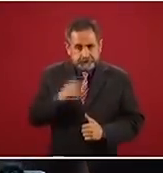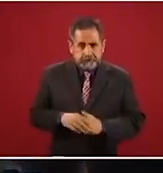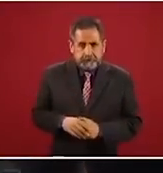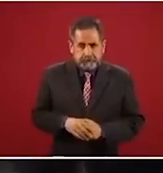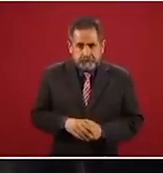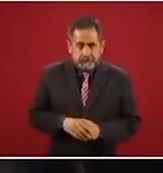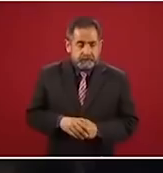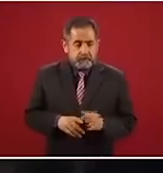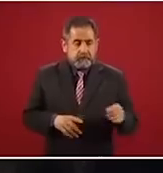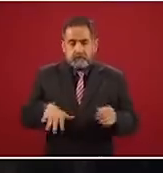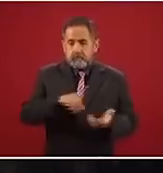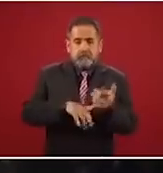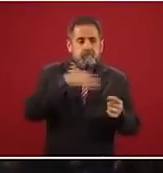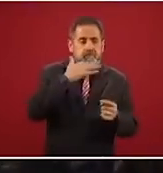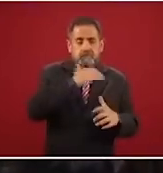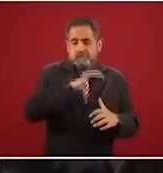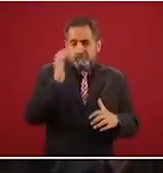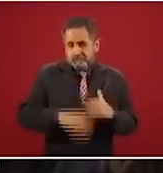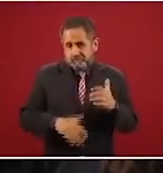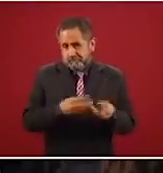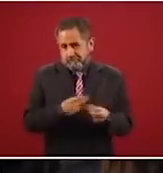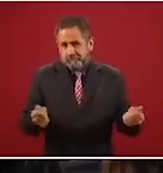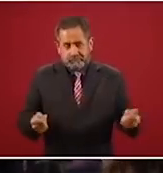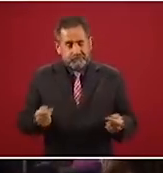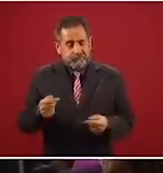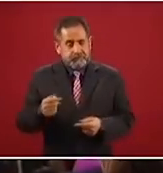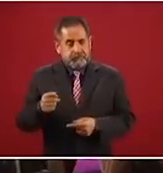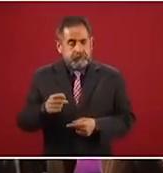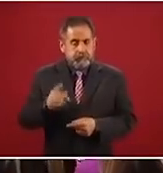útil acabar con la corrupción. No es un asunto solo moral.